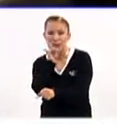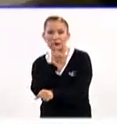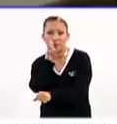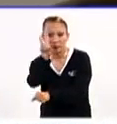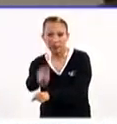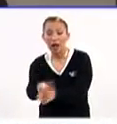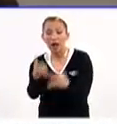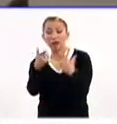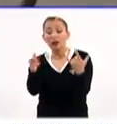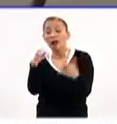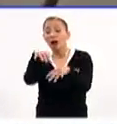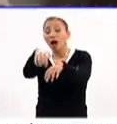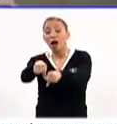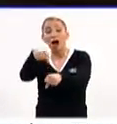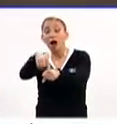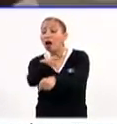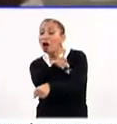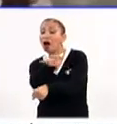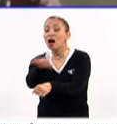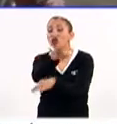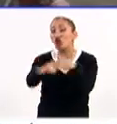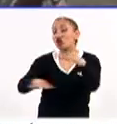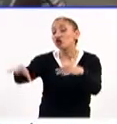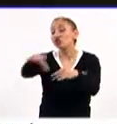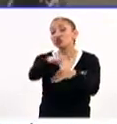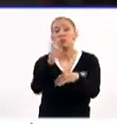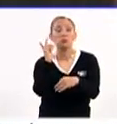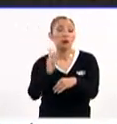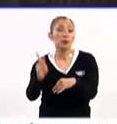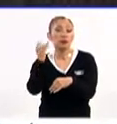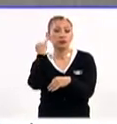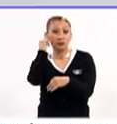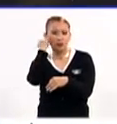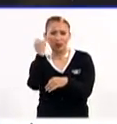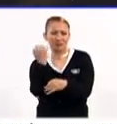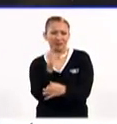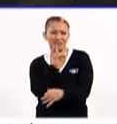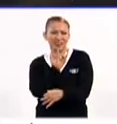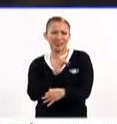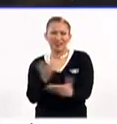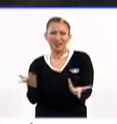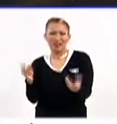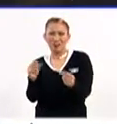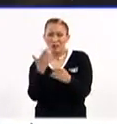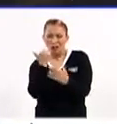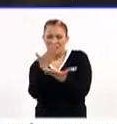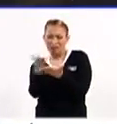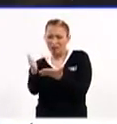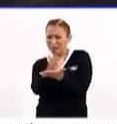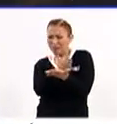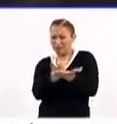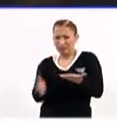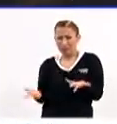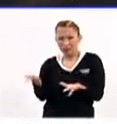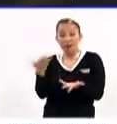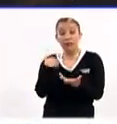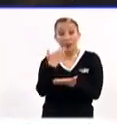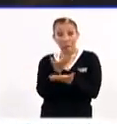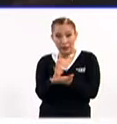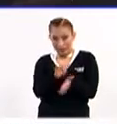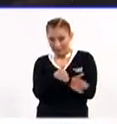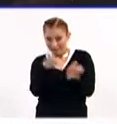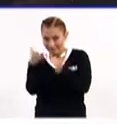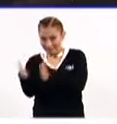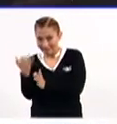falsa, la historia de que la conquista es la derrota de todos los pueblos indígenas, lo cual no es cierto para nada, y también a partir de eso lo que sigue, la